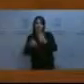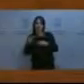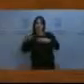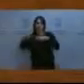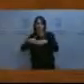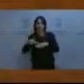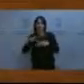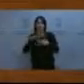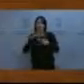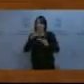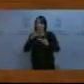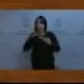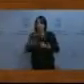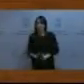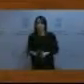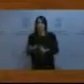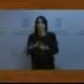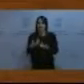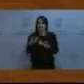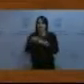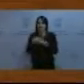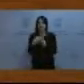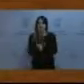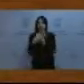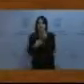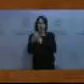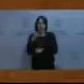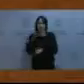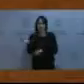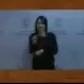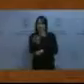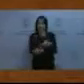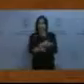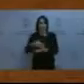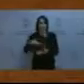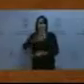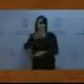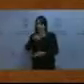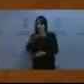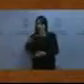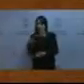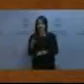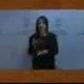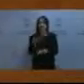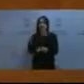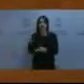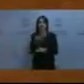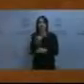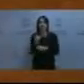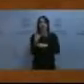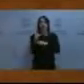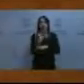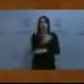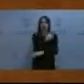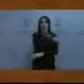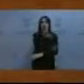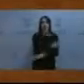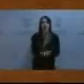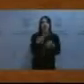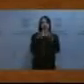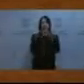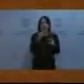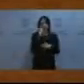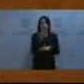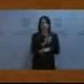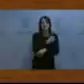con unas deudas de muchos cientos de millones de euros, deuda que ya se ha dicho aquí avalada por el Principado mediante avales y